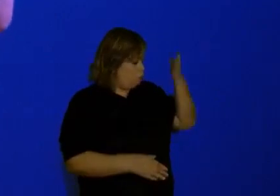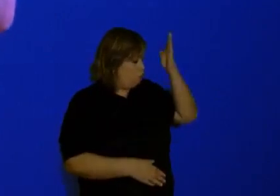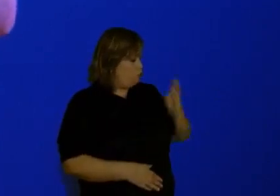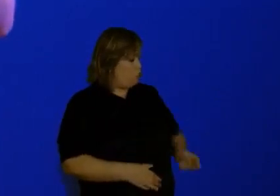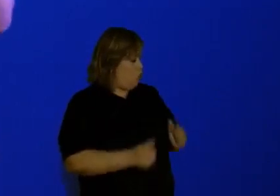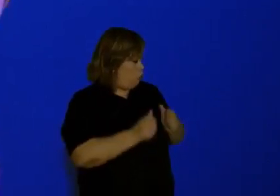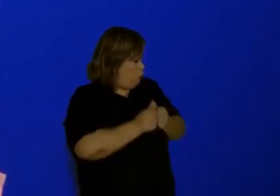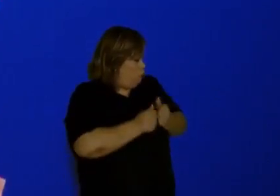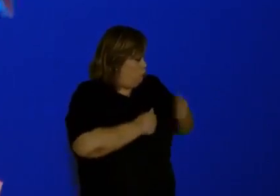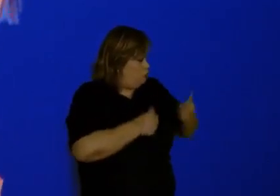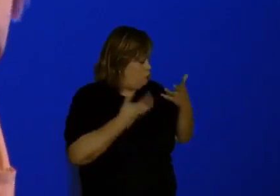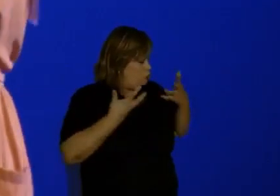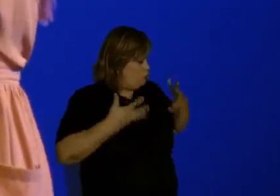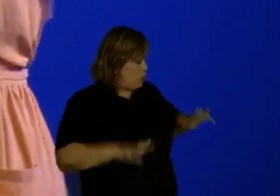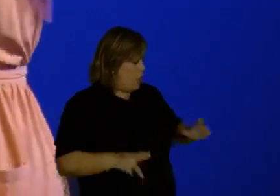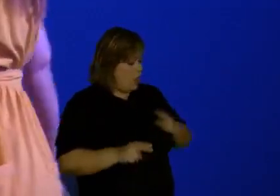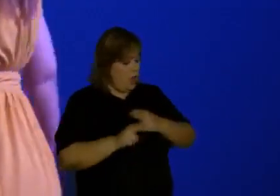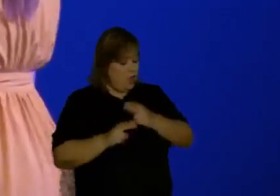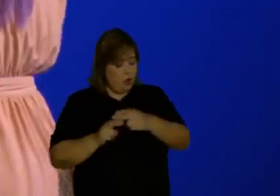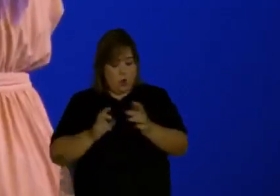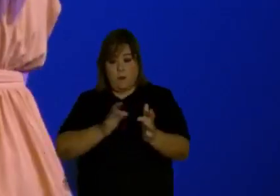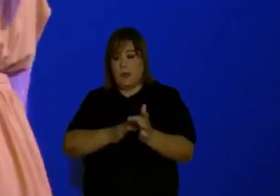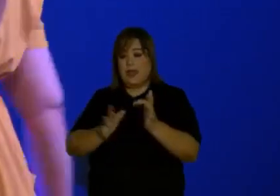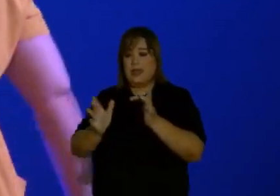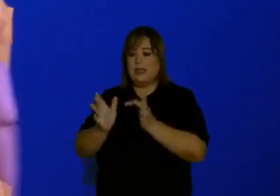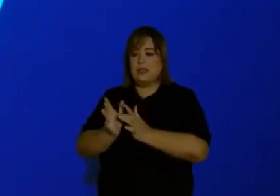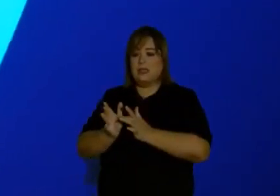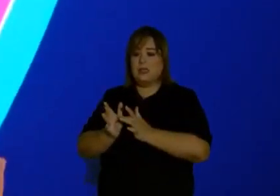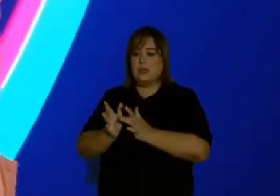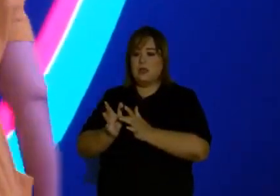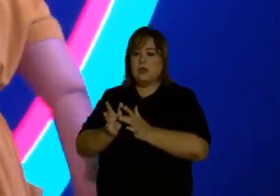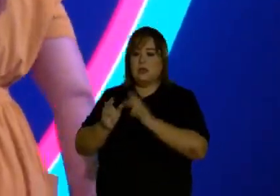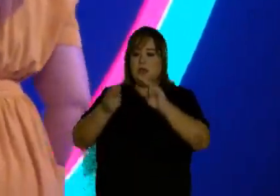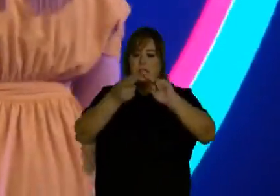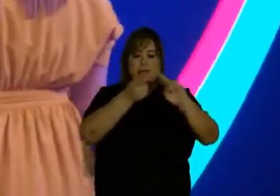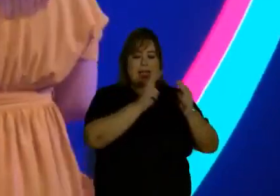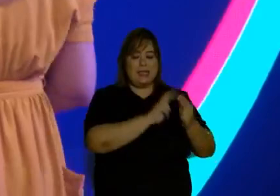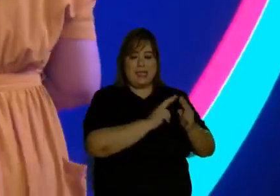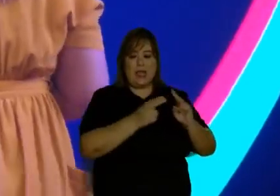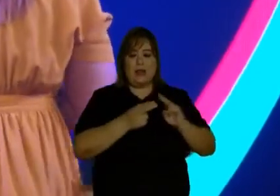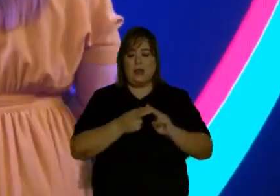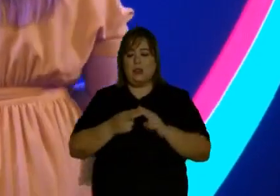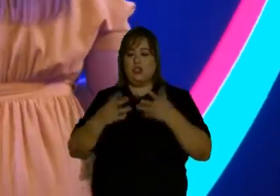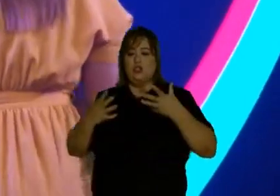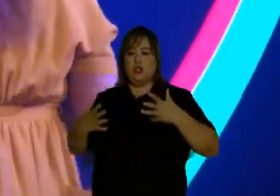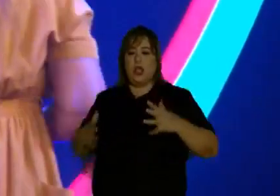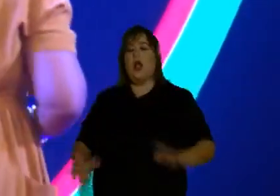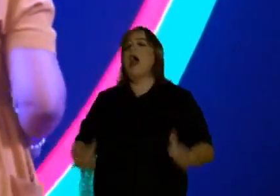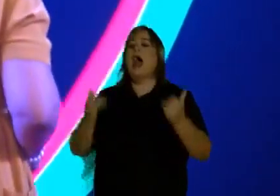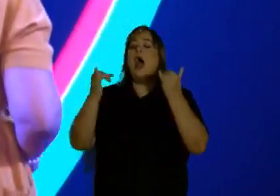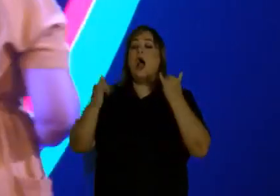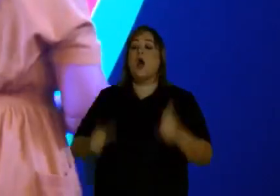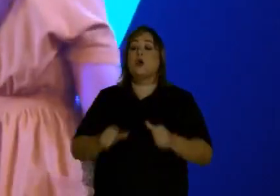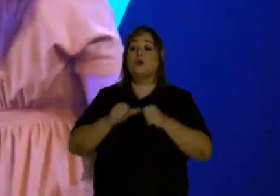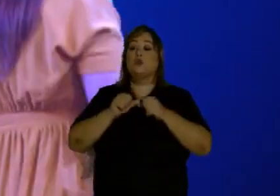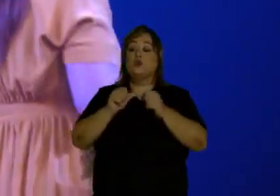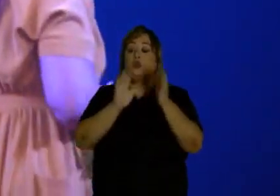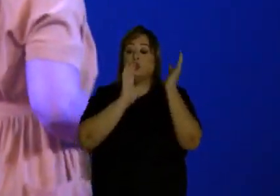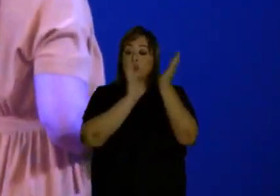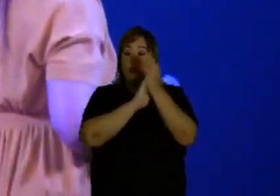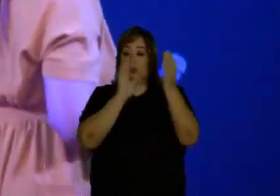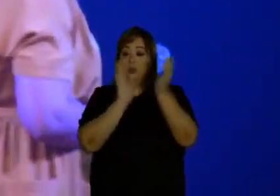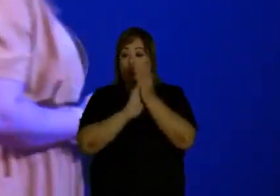está hecho en el nombre de Jesús de Nazaret. Vamos, siga aplaudiendo, siga